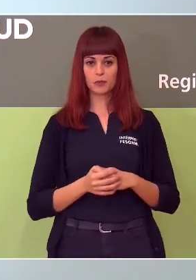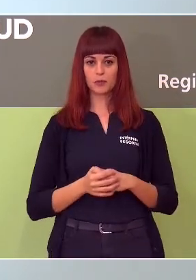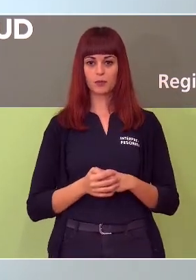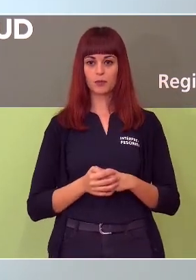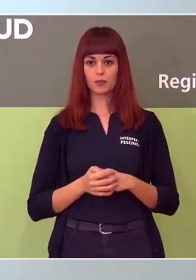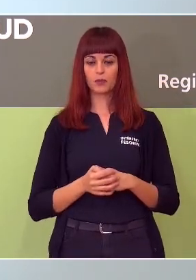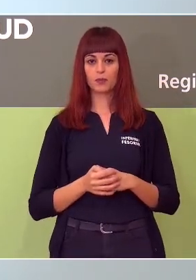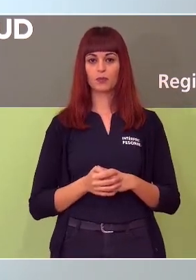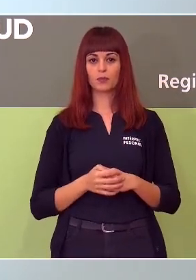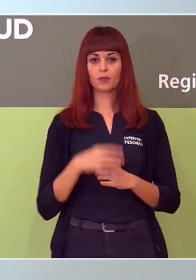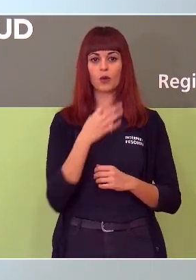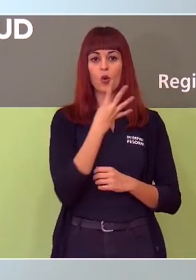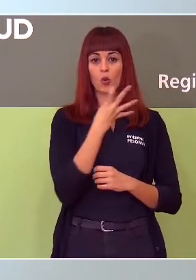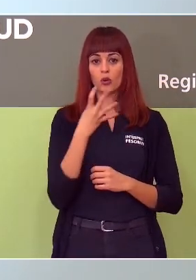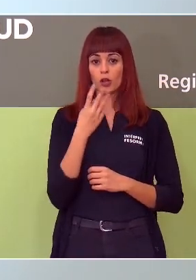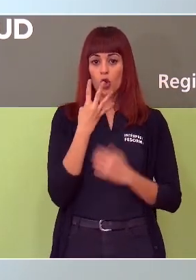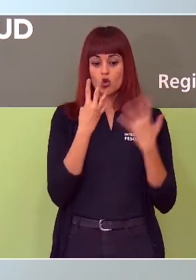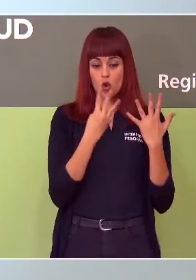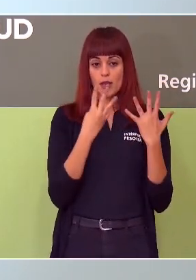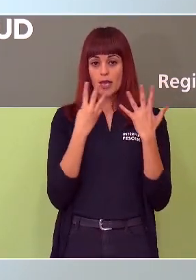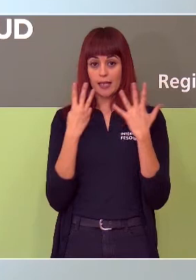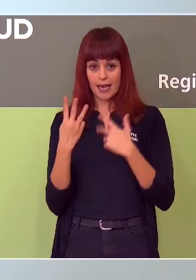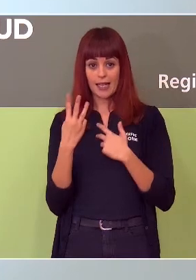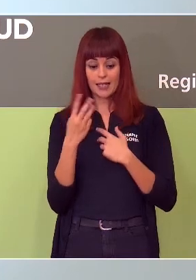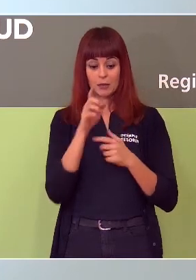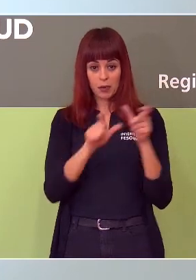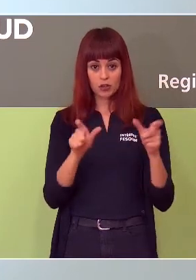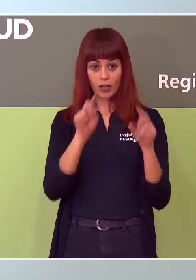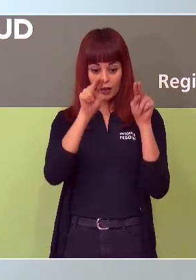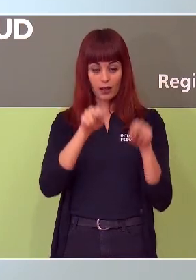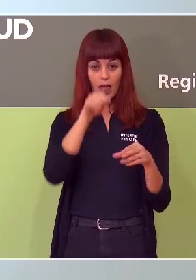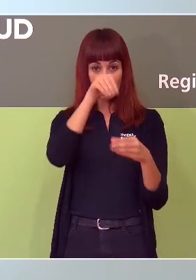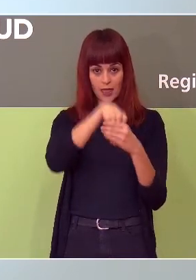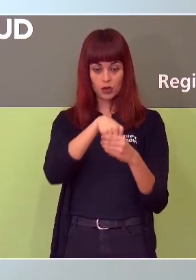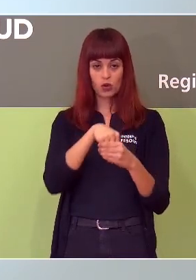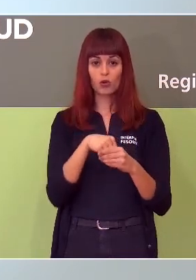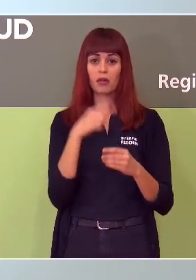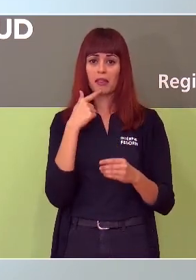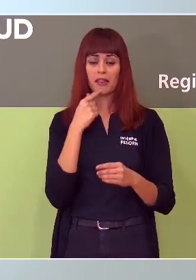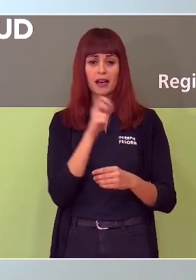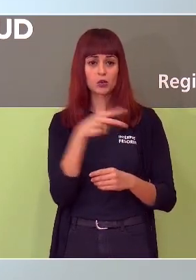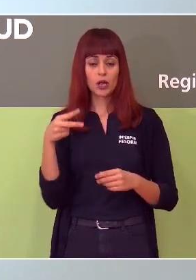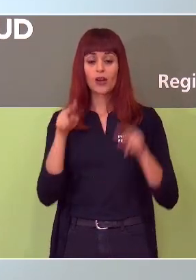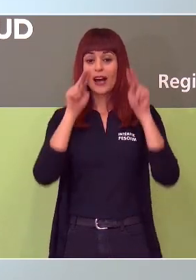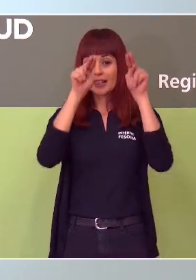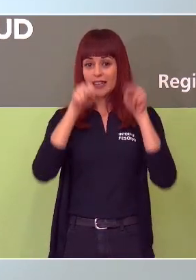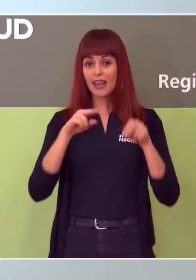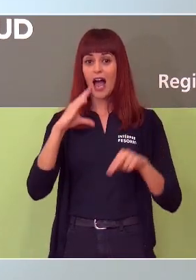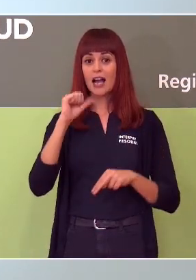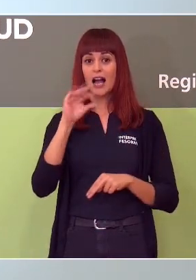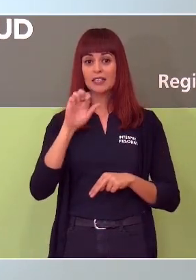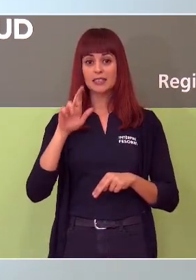de 493 residentes. Y globalmente la prevalencia de la infección ha sido que en Càcer el